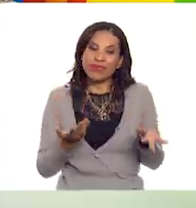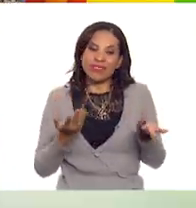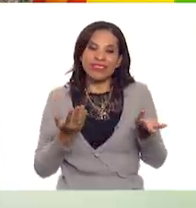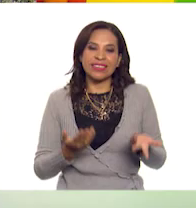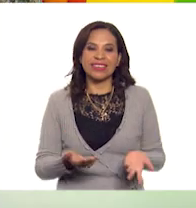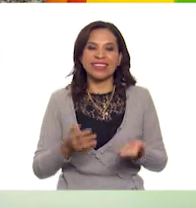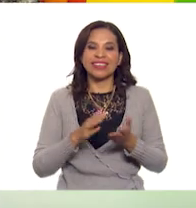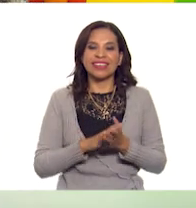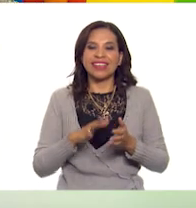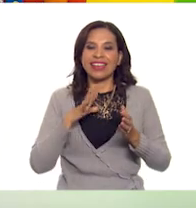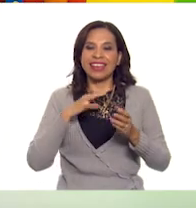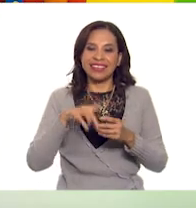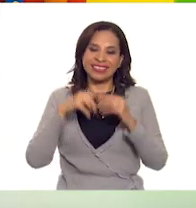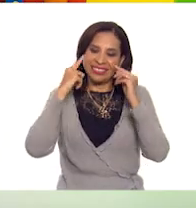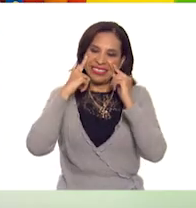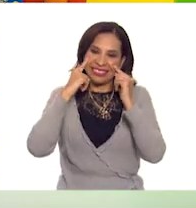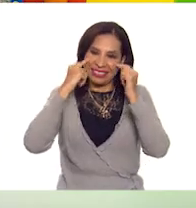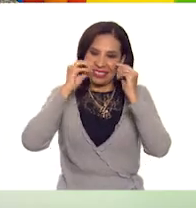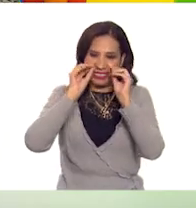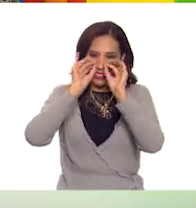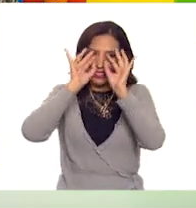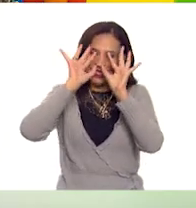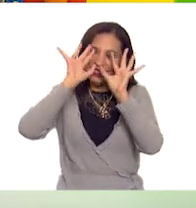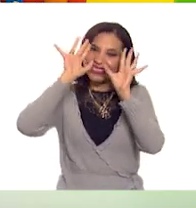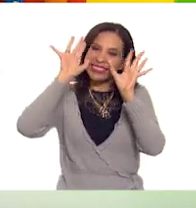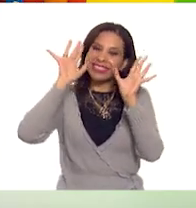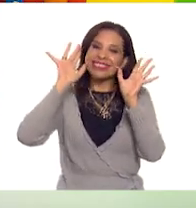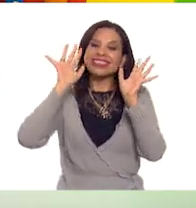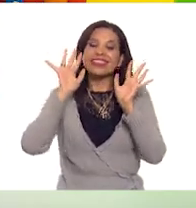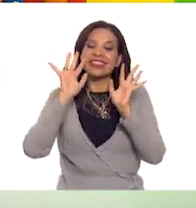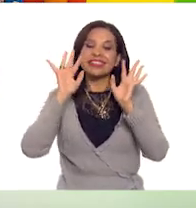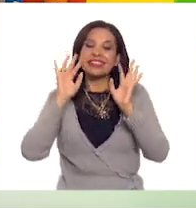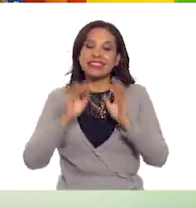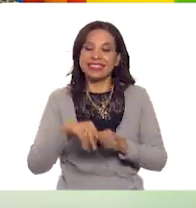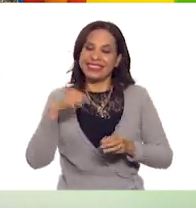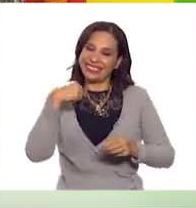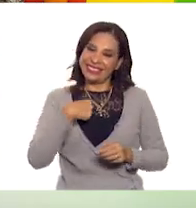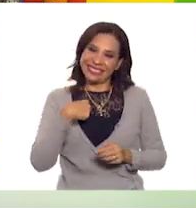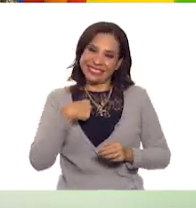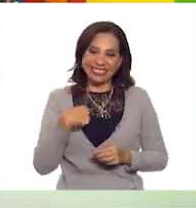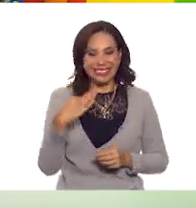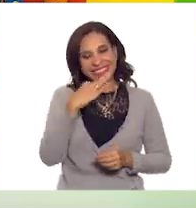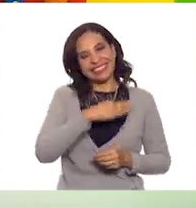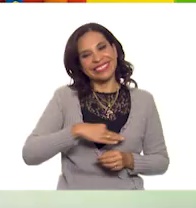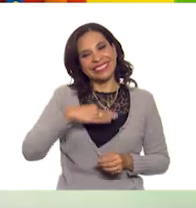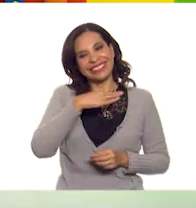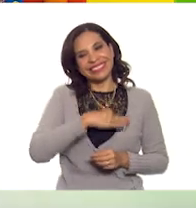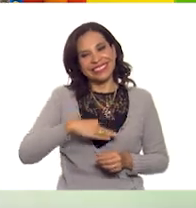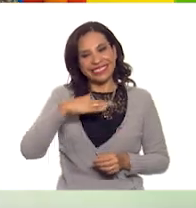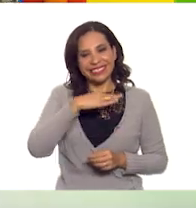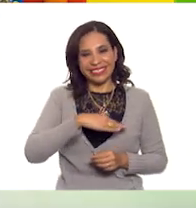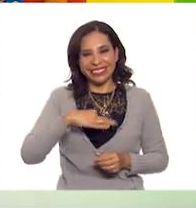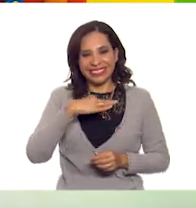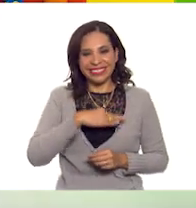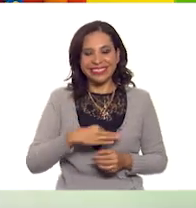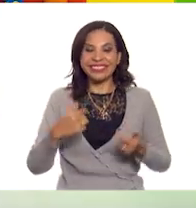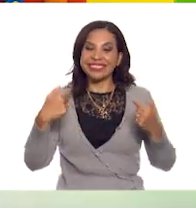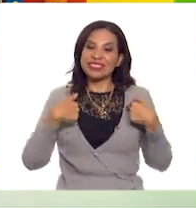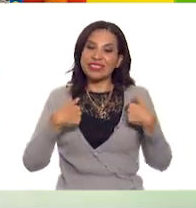los lados brillan mis ojitos cada vez que me haces feliz.